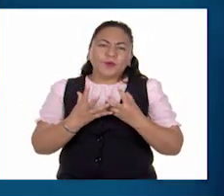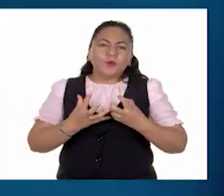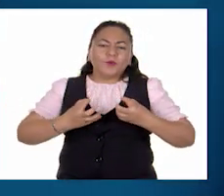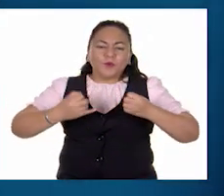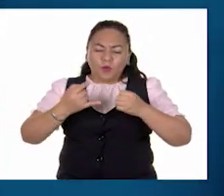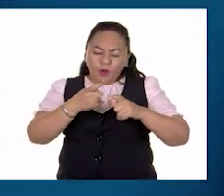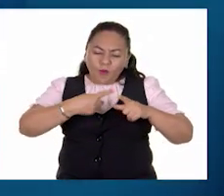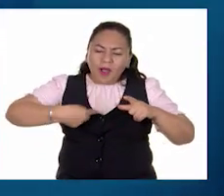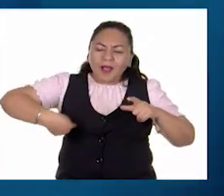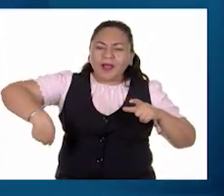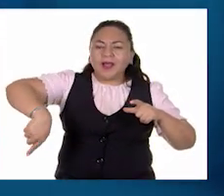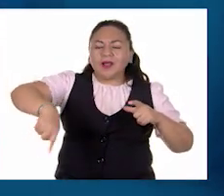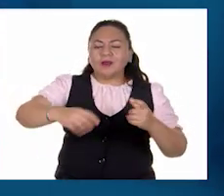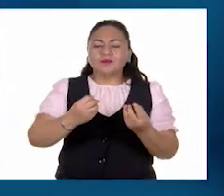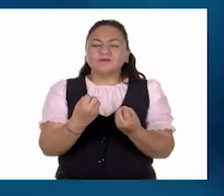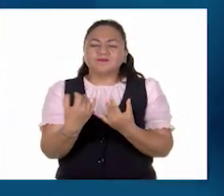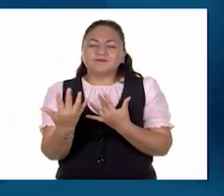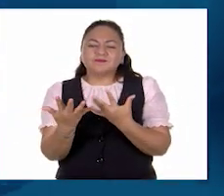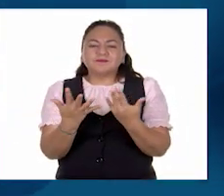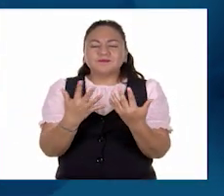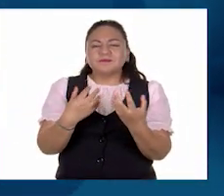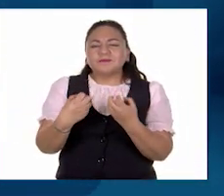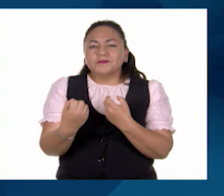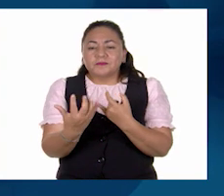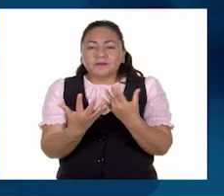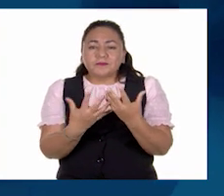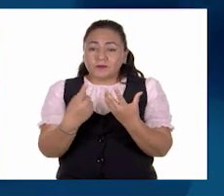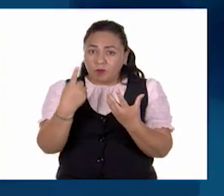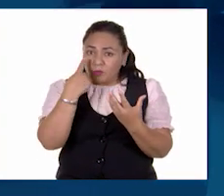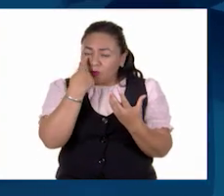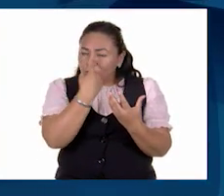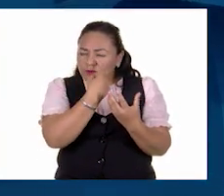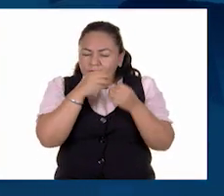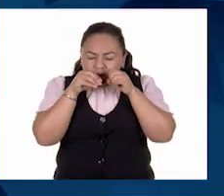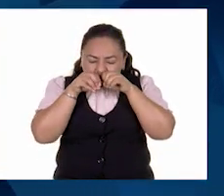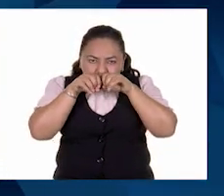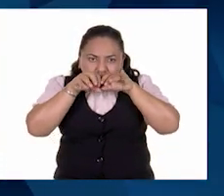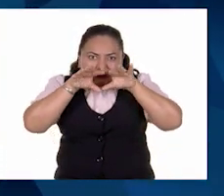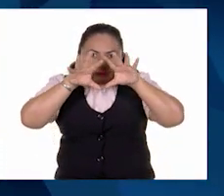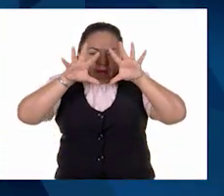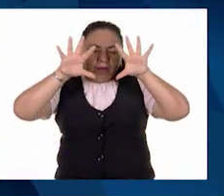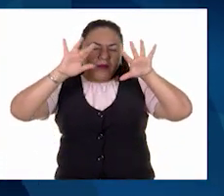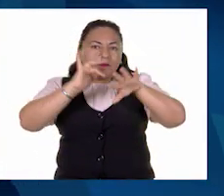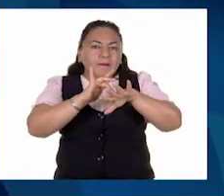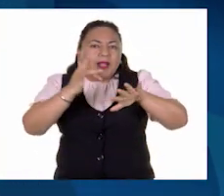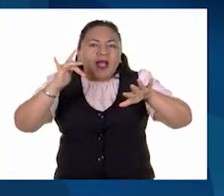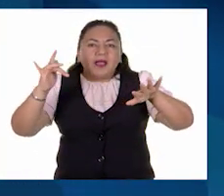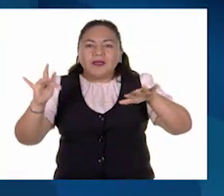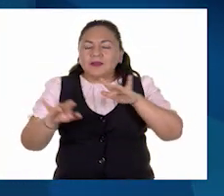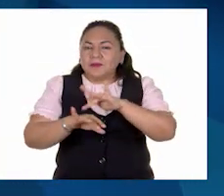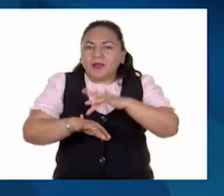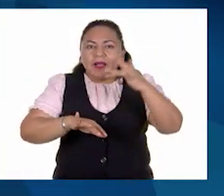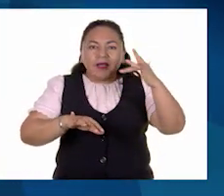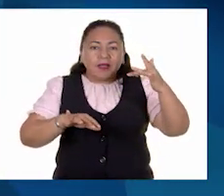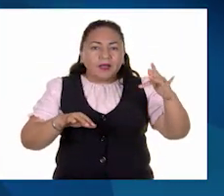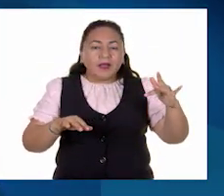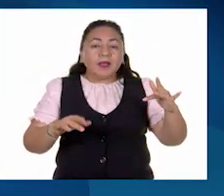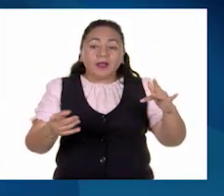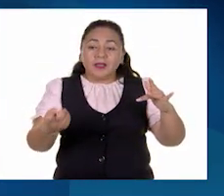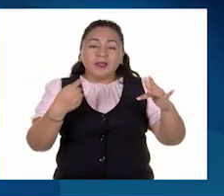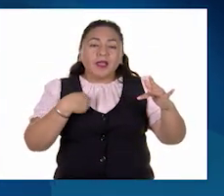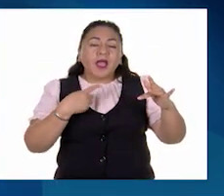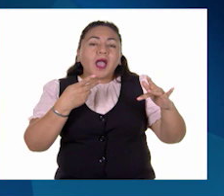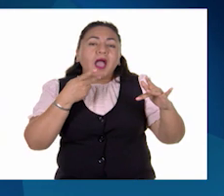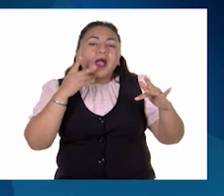estanque. Tu mirada me ilumina con una luz que es brillante. Y cuando me